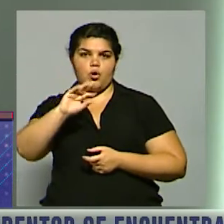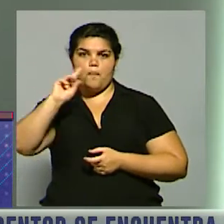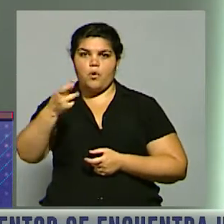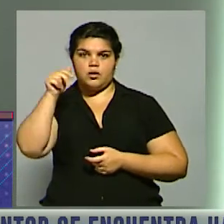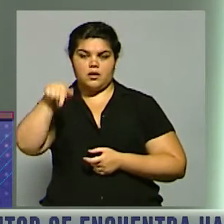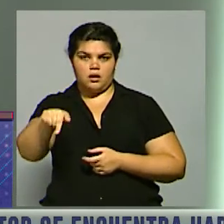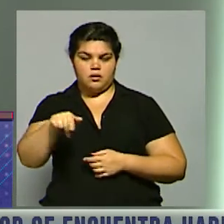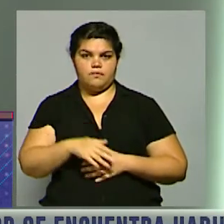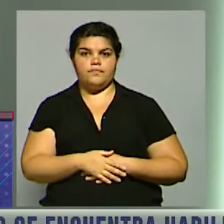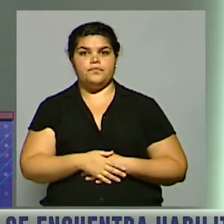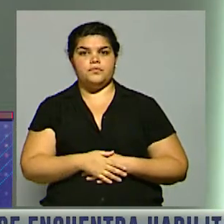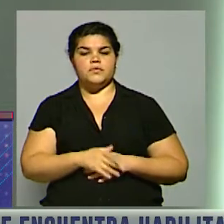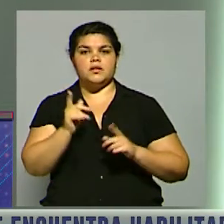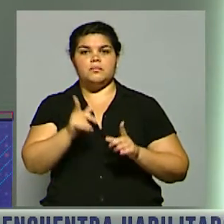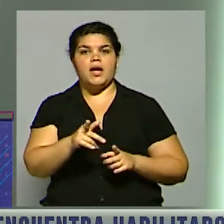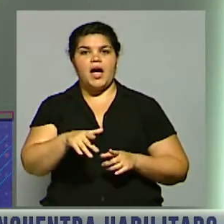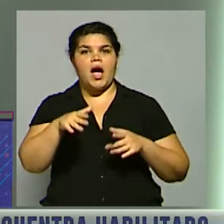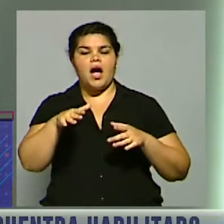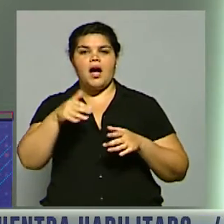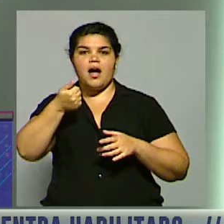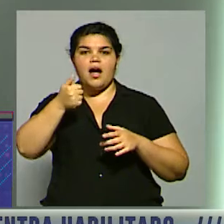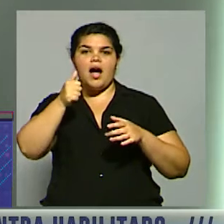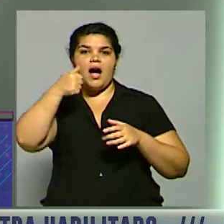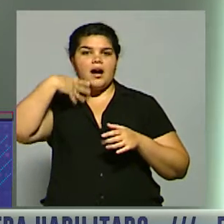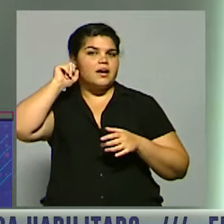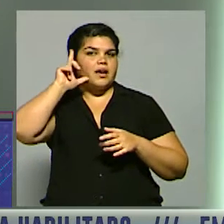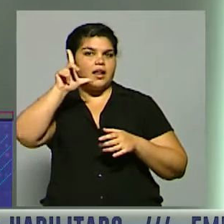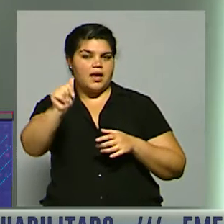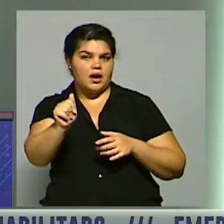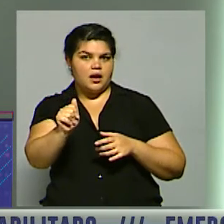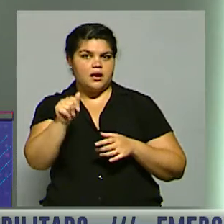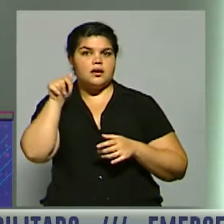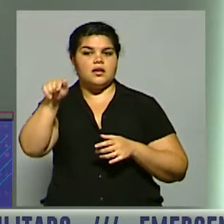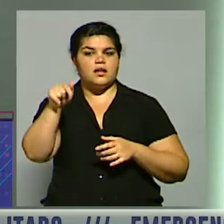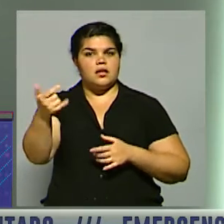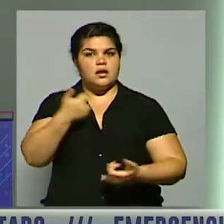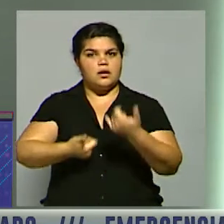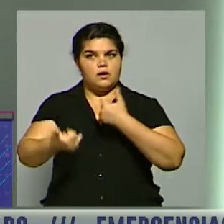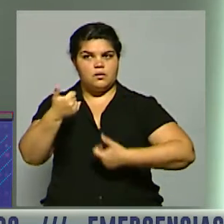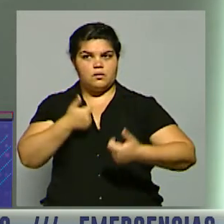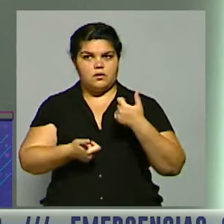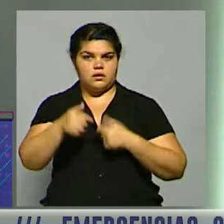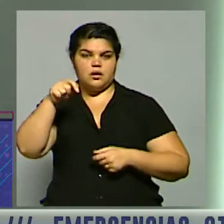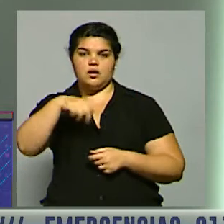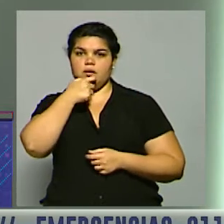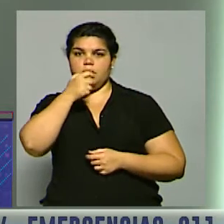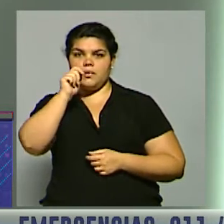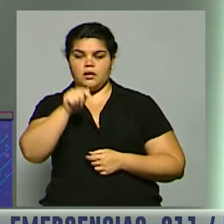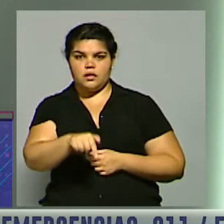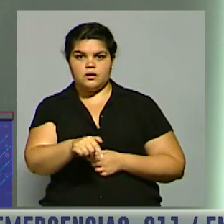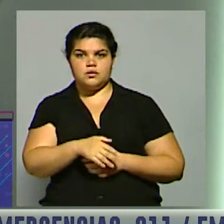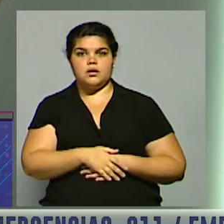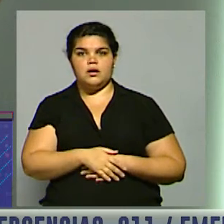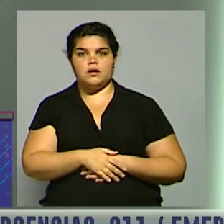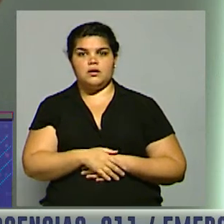ahora a hablar con Ángela Urondo, la hija de Paco Urondo, que era escritor y periodista y que fue abatido aquí en la provincia de Mendoza en